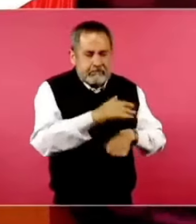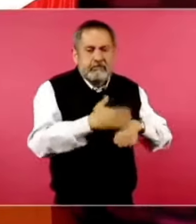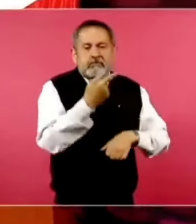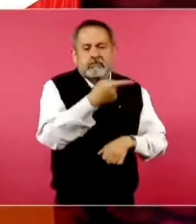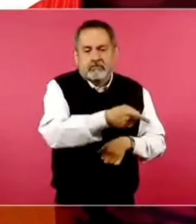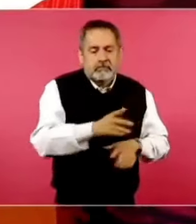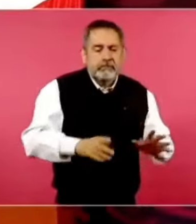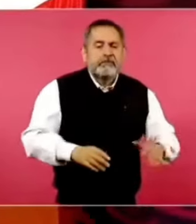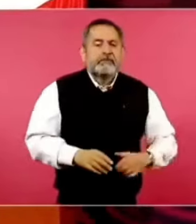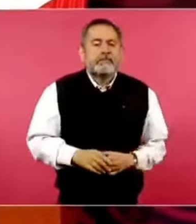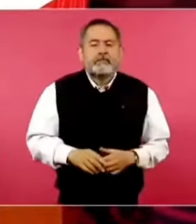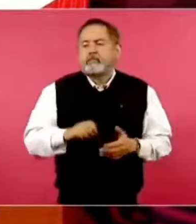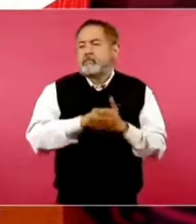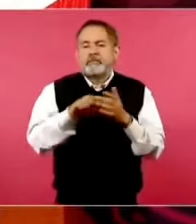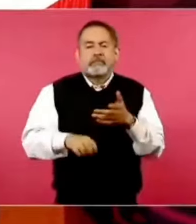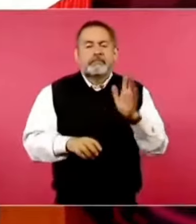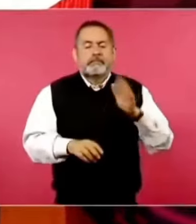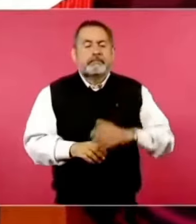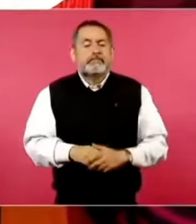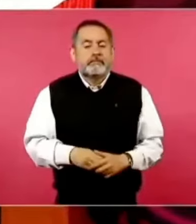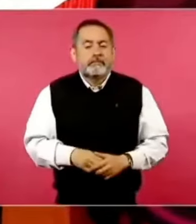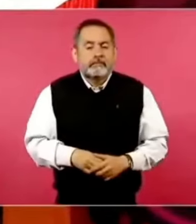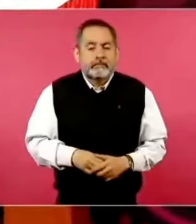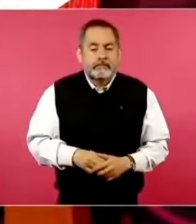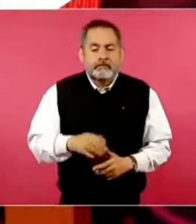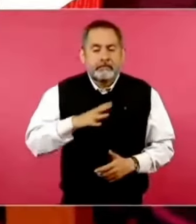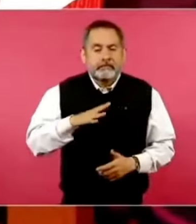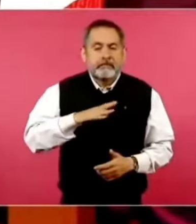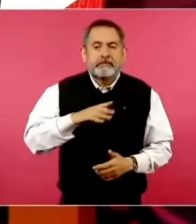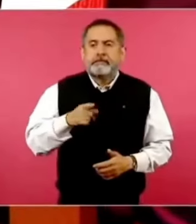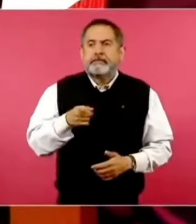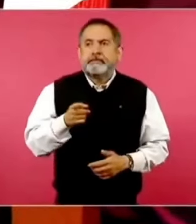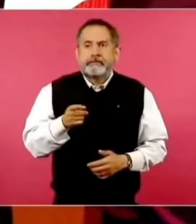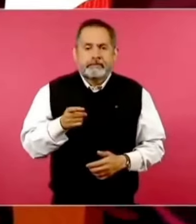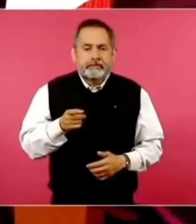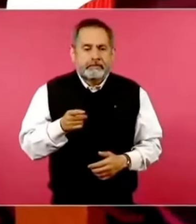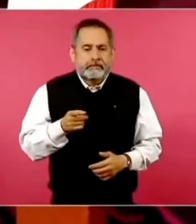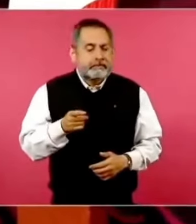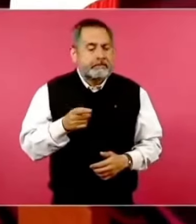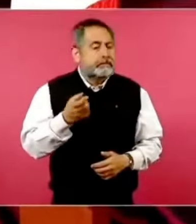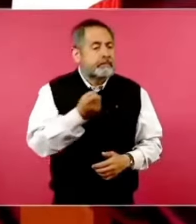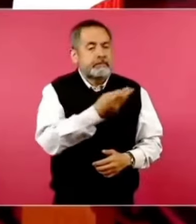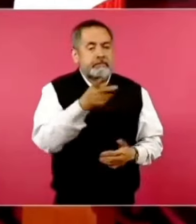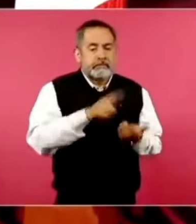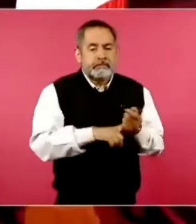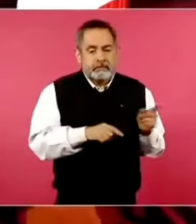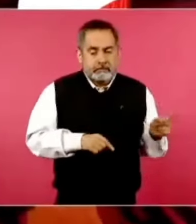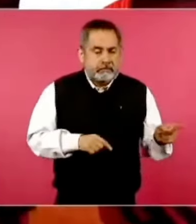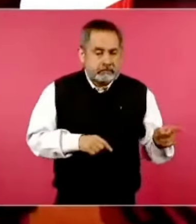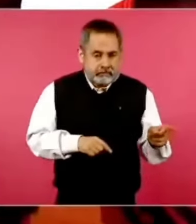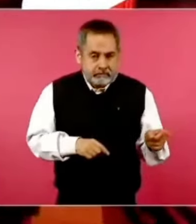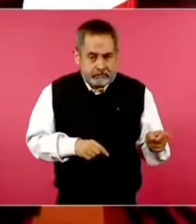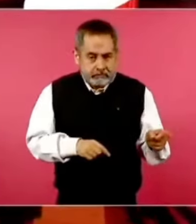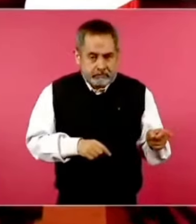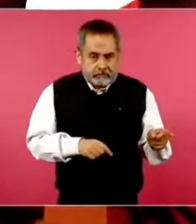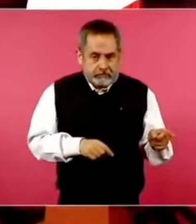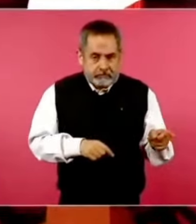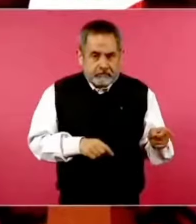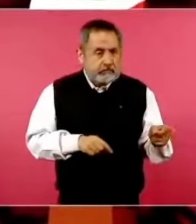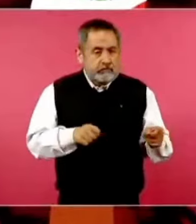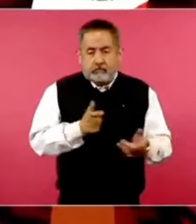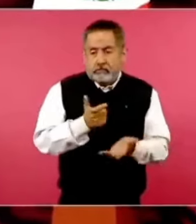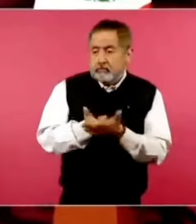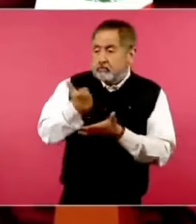eh Por ejemplo hay quienes eh No han